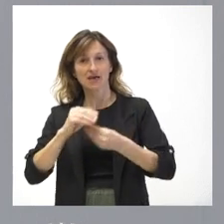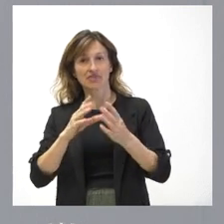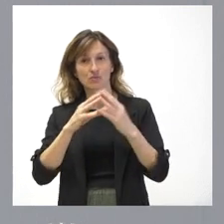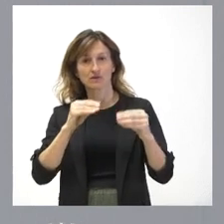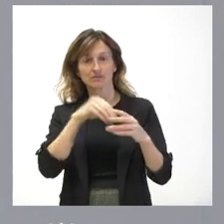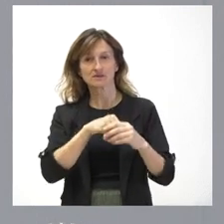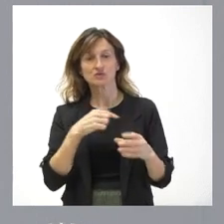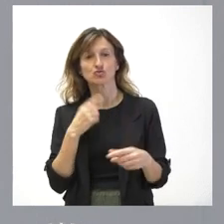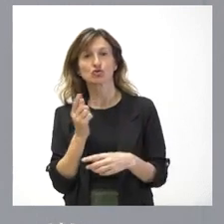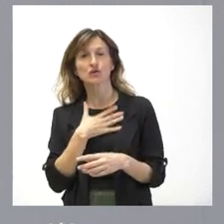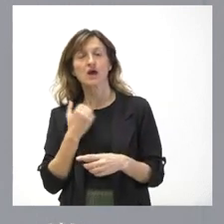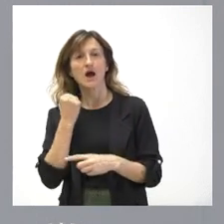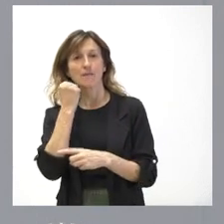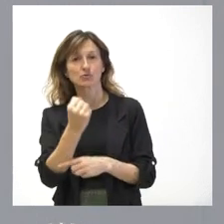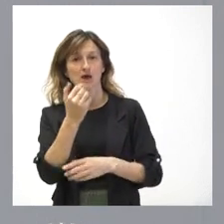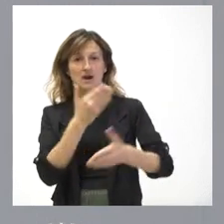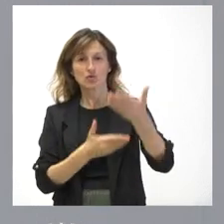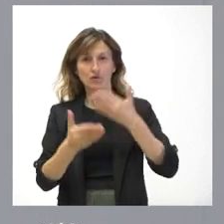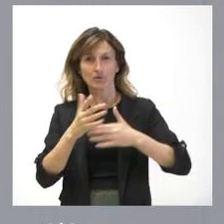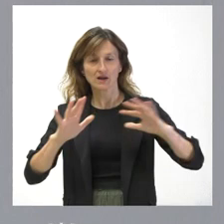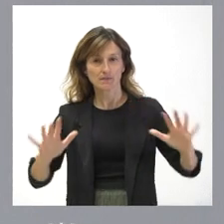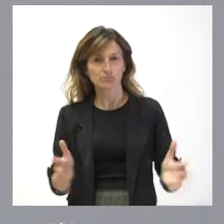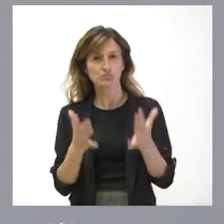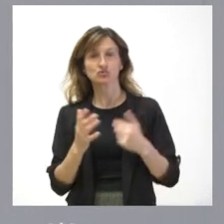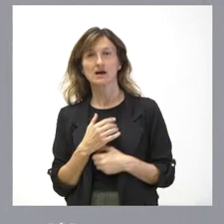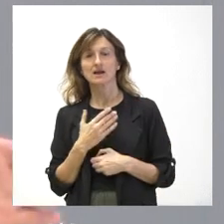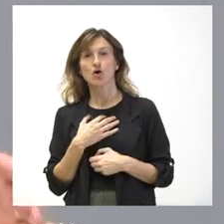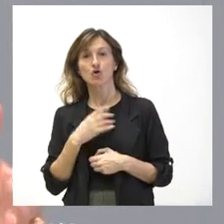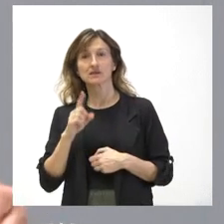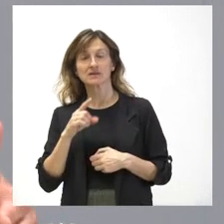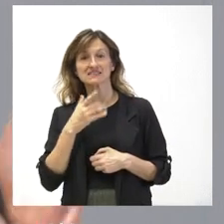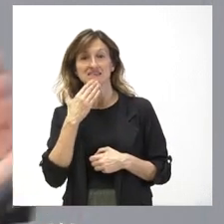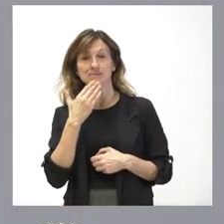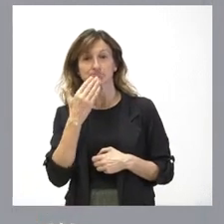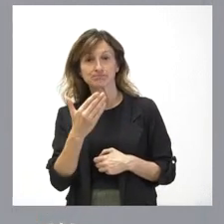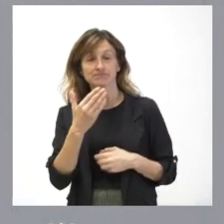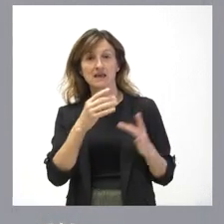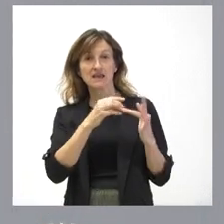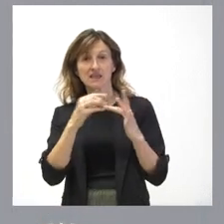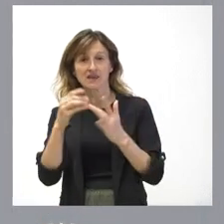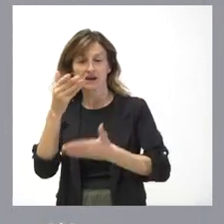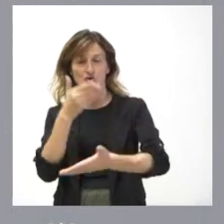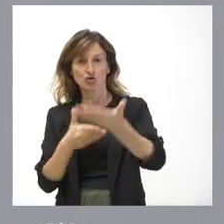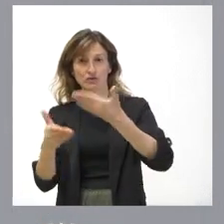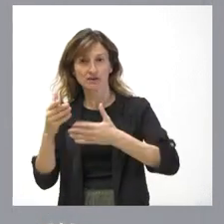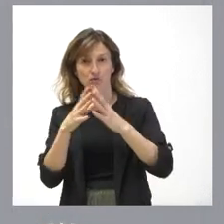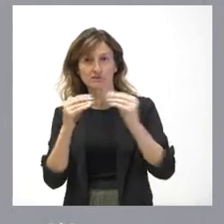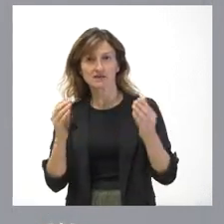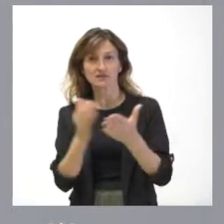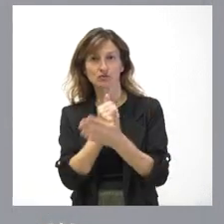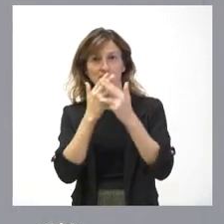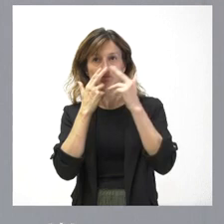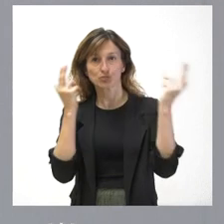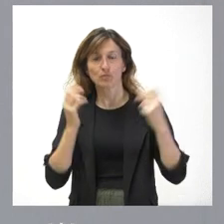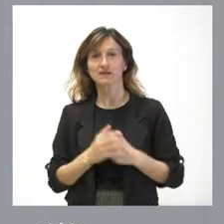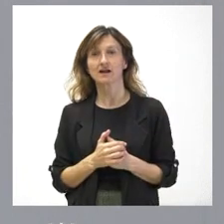nuestra misión es apoyar colaborar impulsar Incluso si me permiten liderar de forma coordinada a todas las universidades públicas y ya es